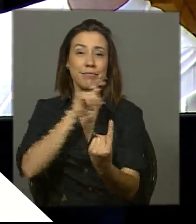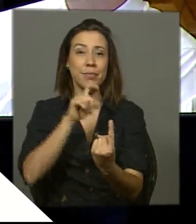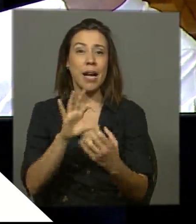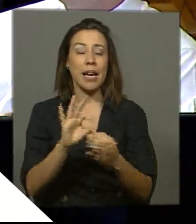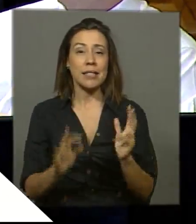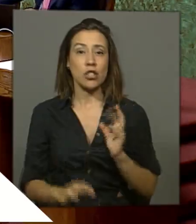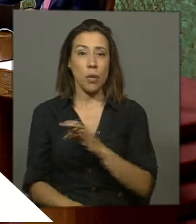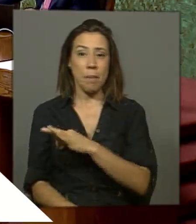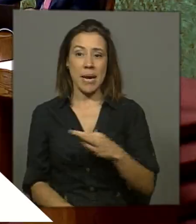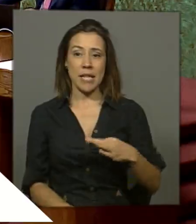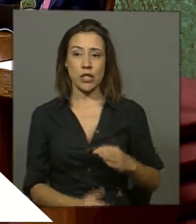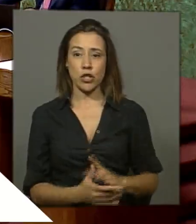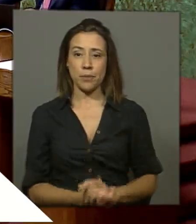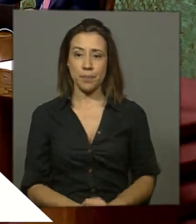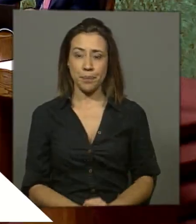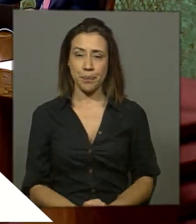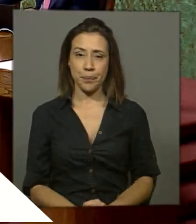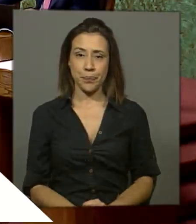gracias señor